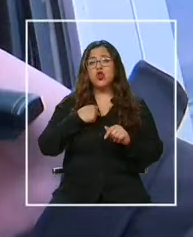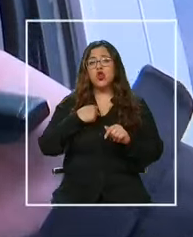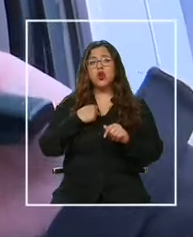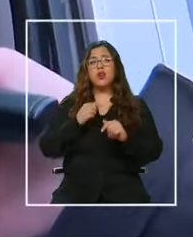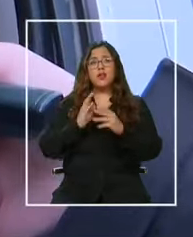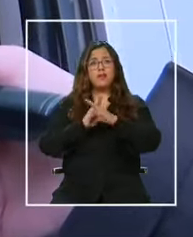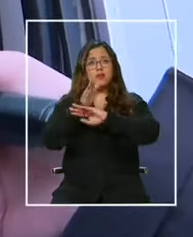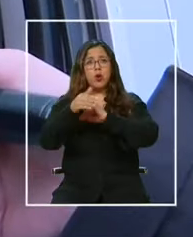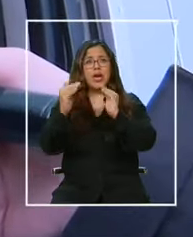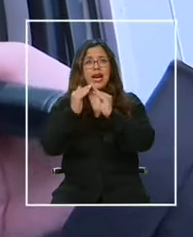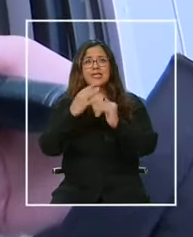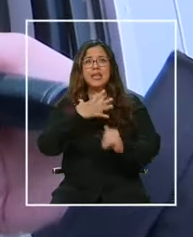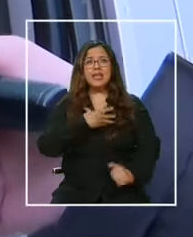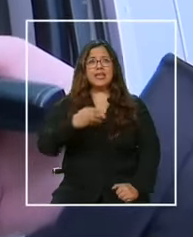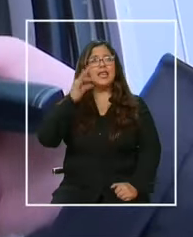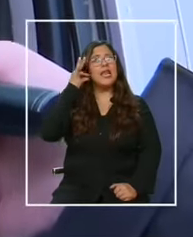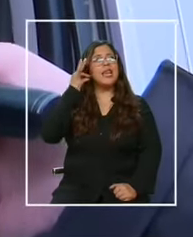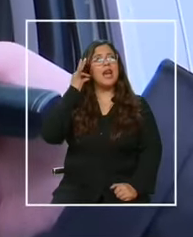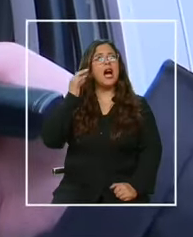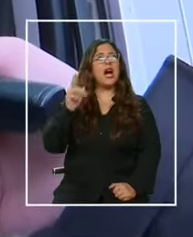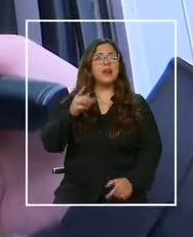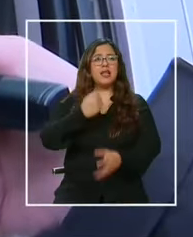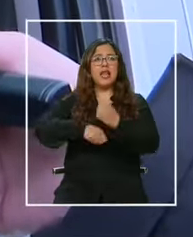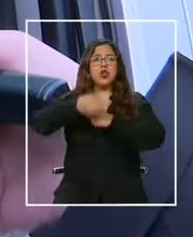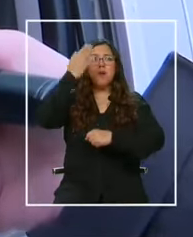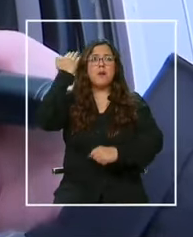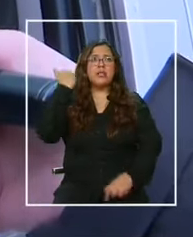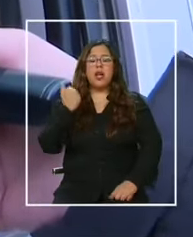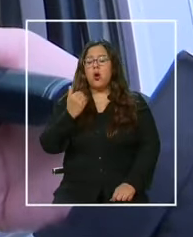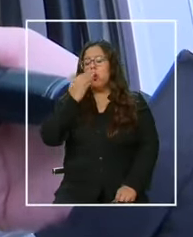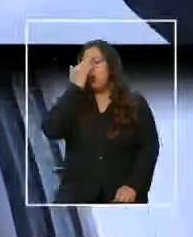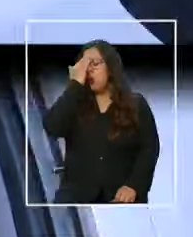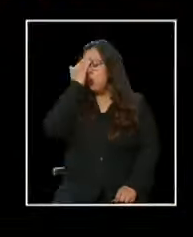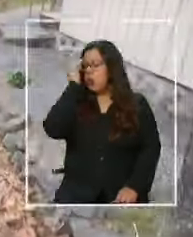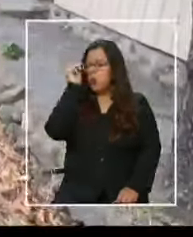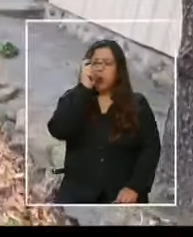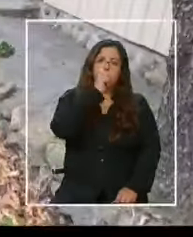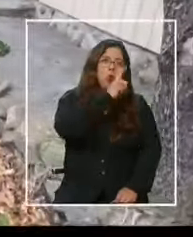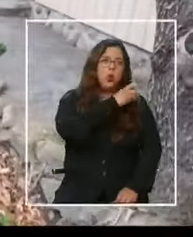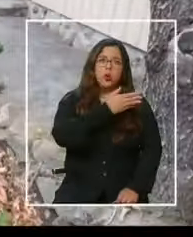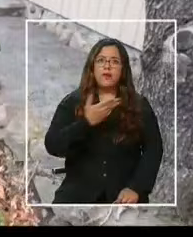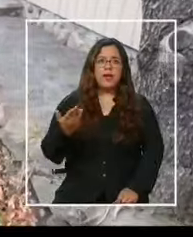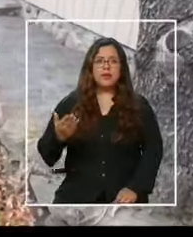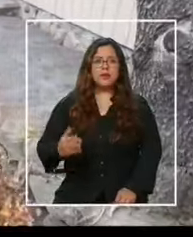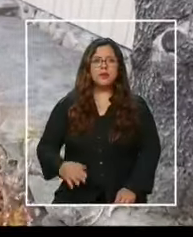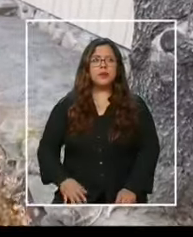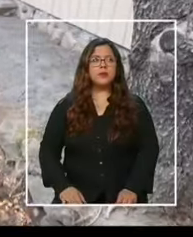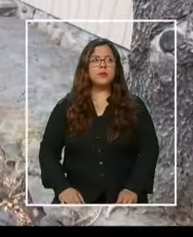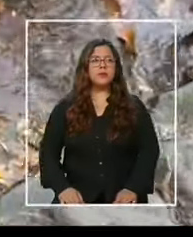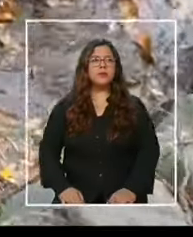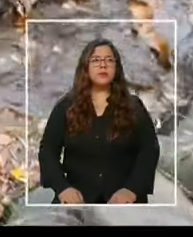abajo. Es que el año pasado fue muy malo, muy malo.